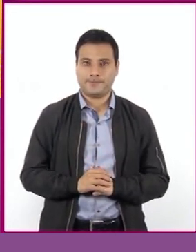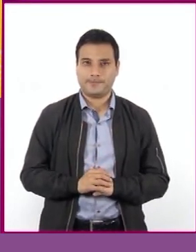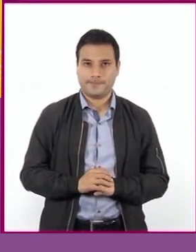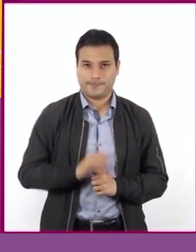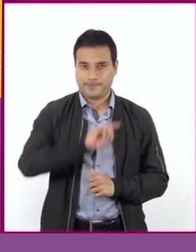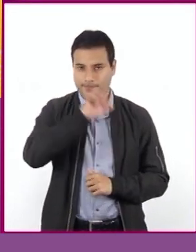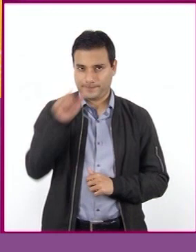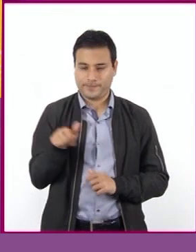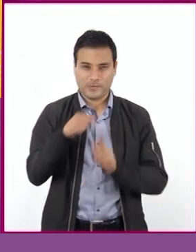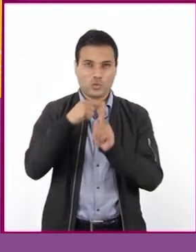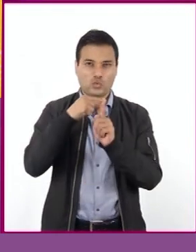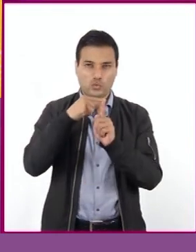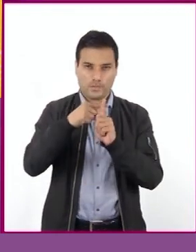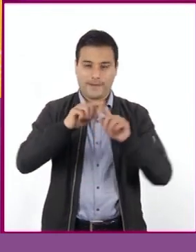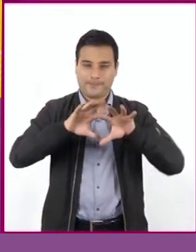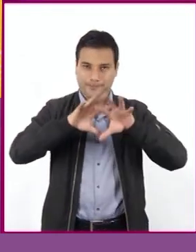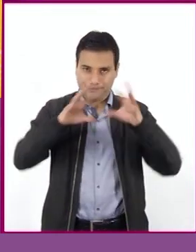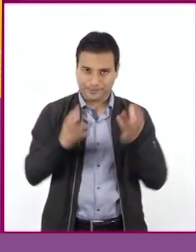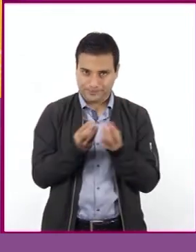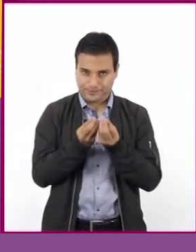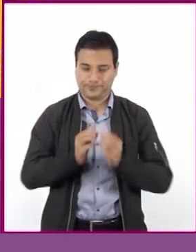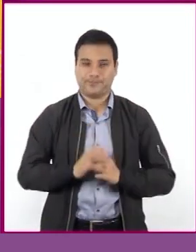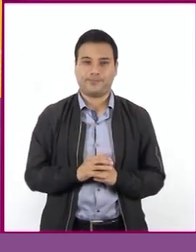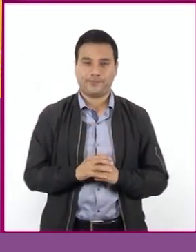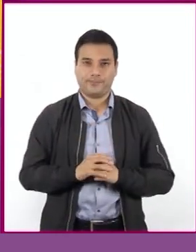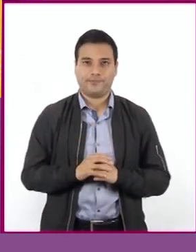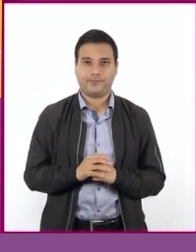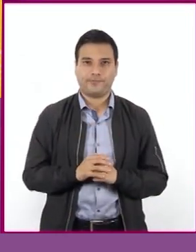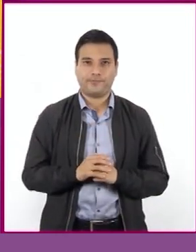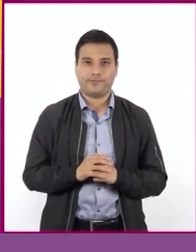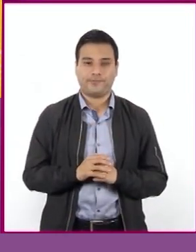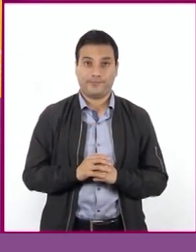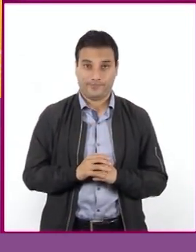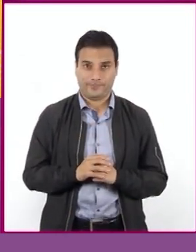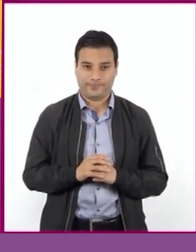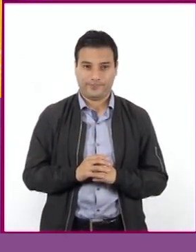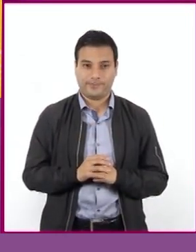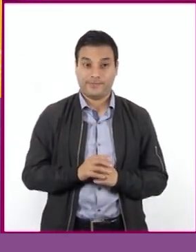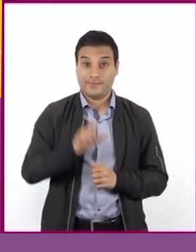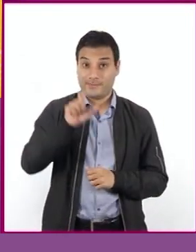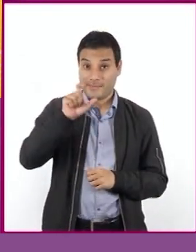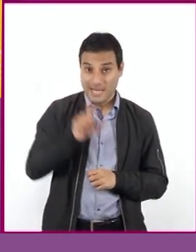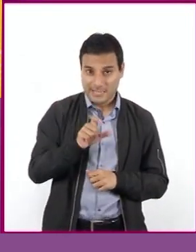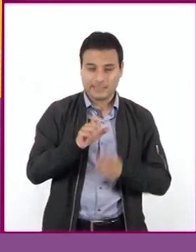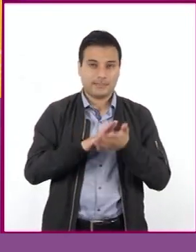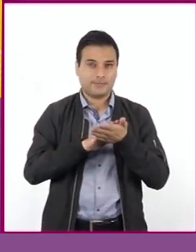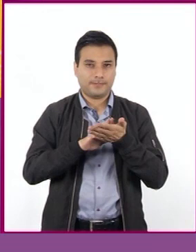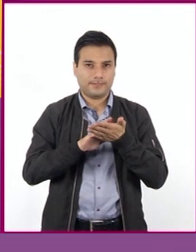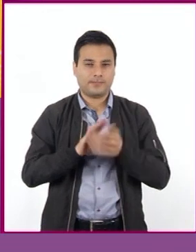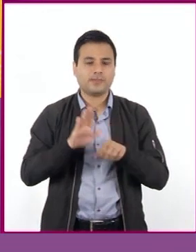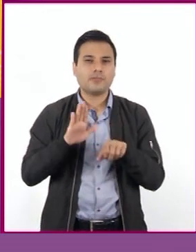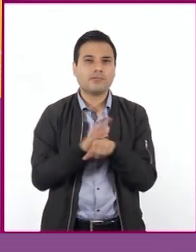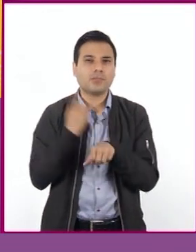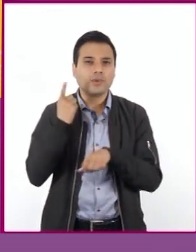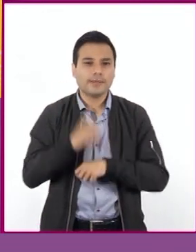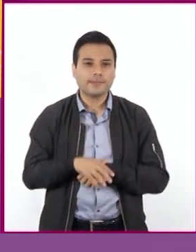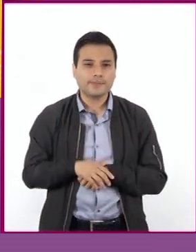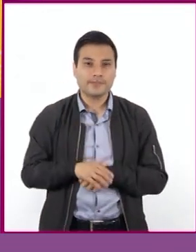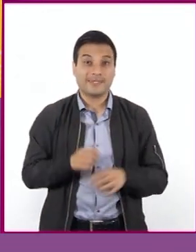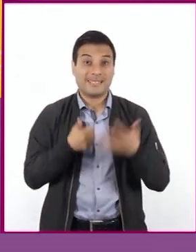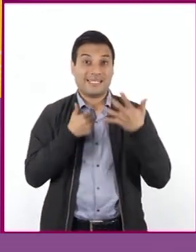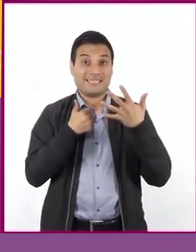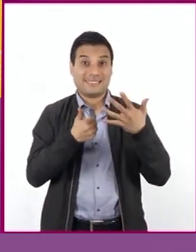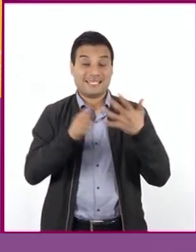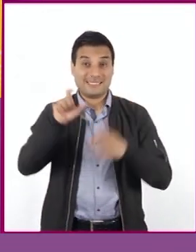Realizaremos una suma vertical. Eliminamos los términos con la incógnita x. 6x más